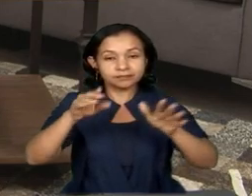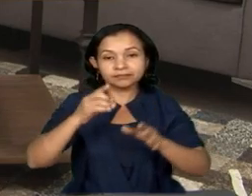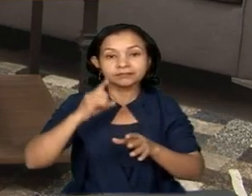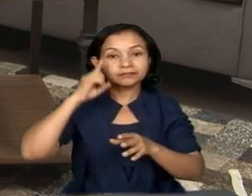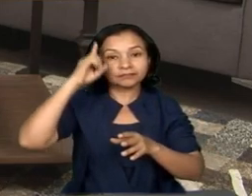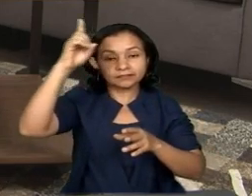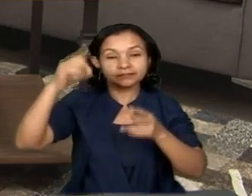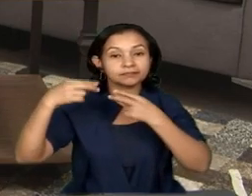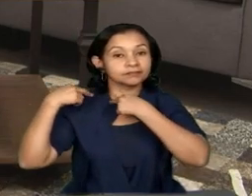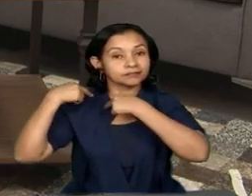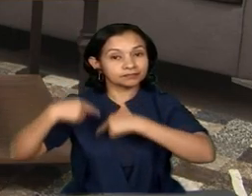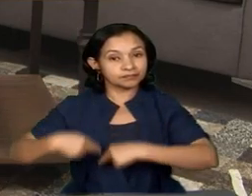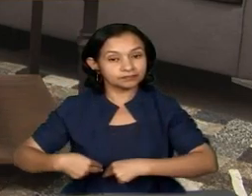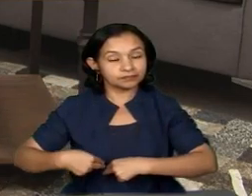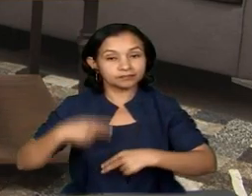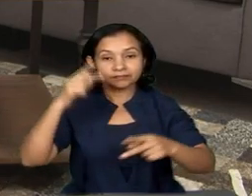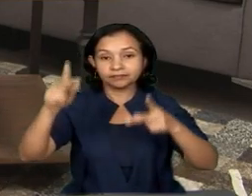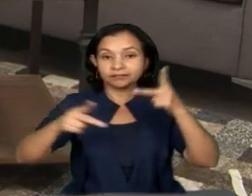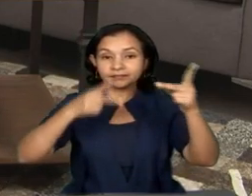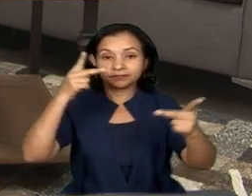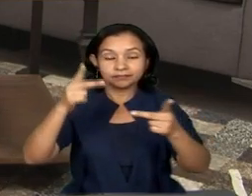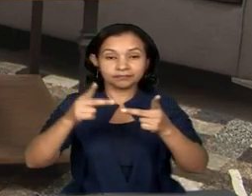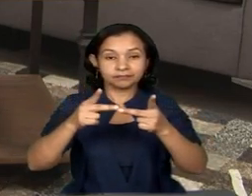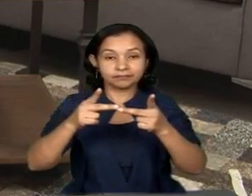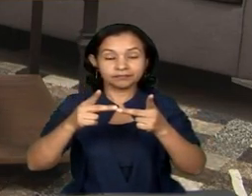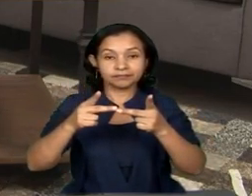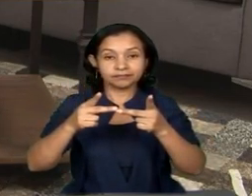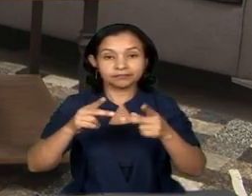humano completo.